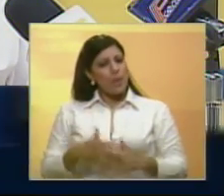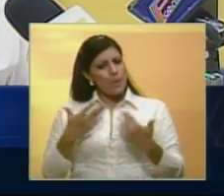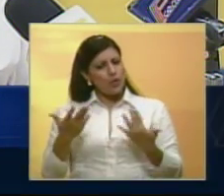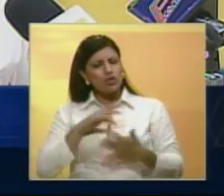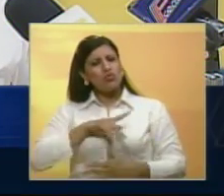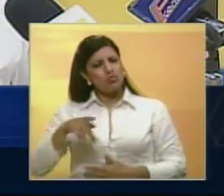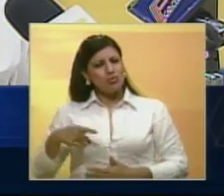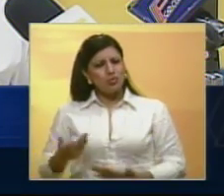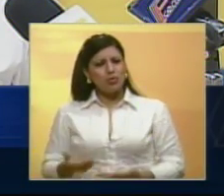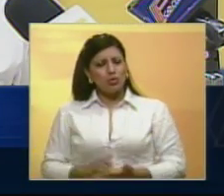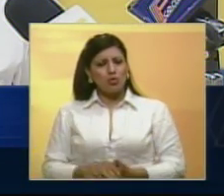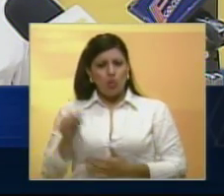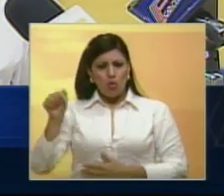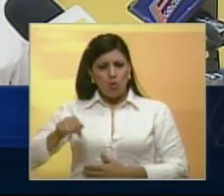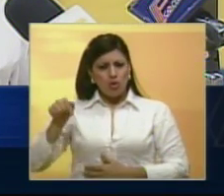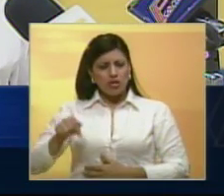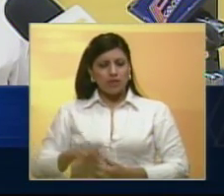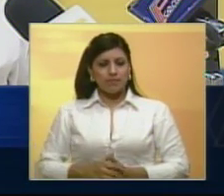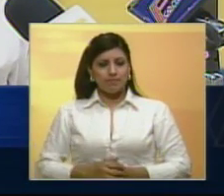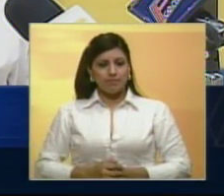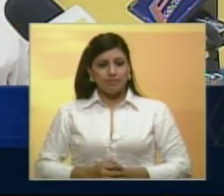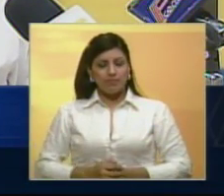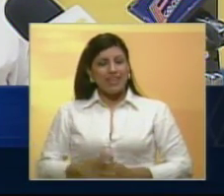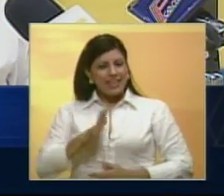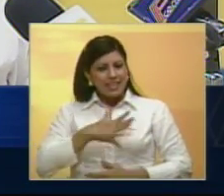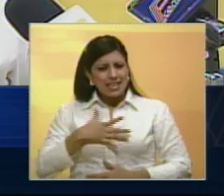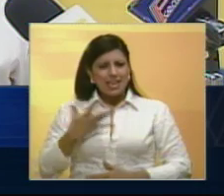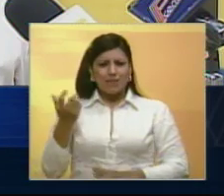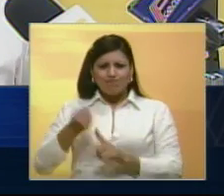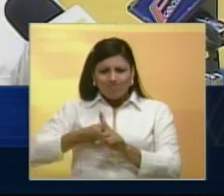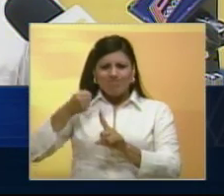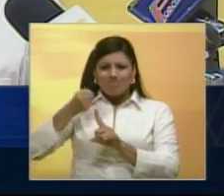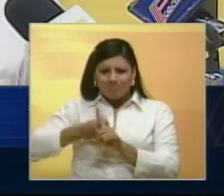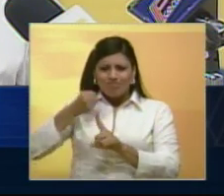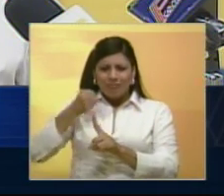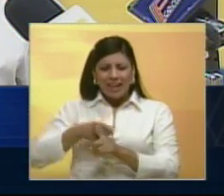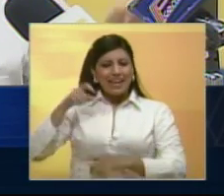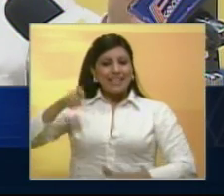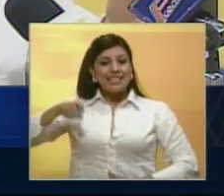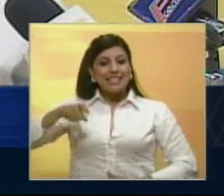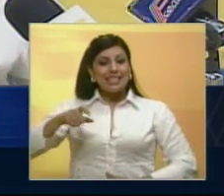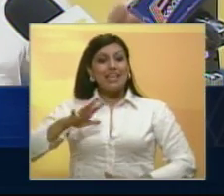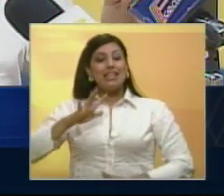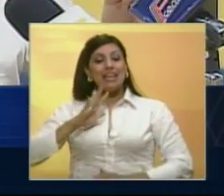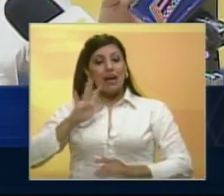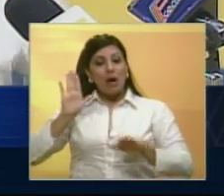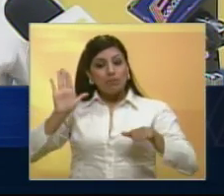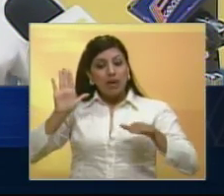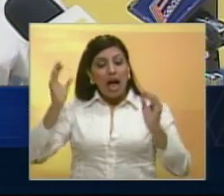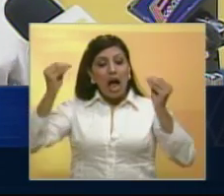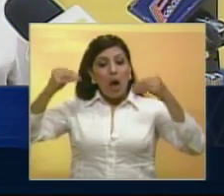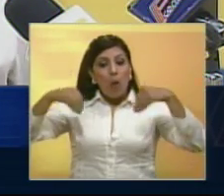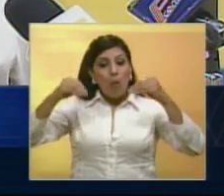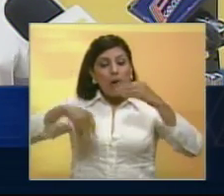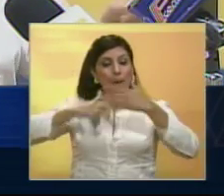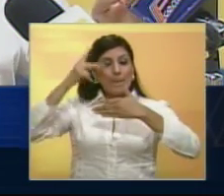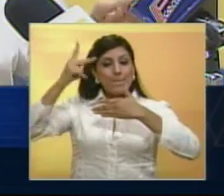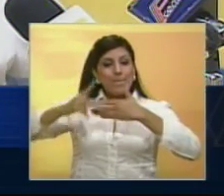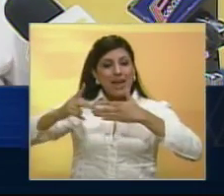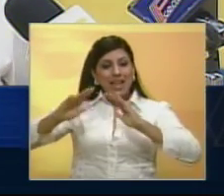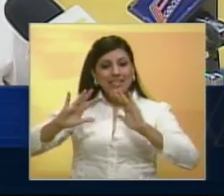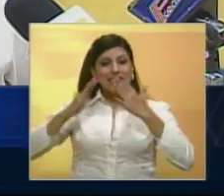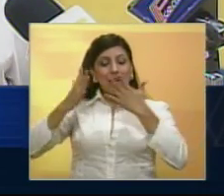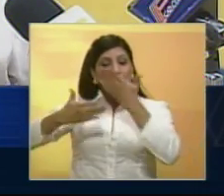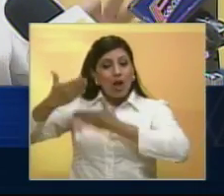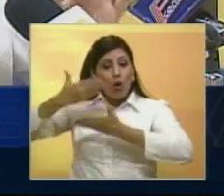que nosotros hoy queremos insistir en la necesidad de que se pacte un plan de